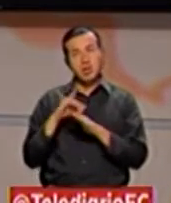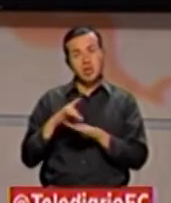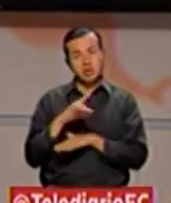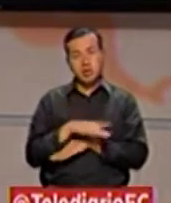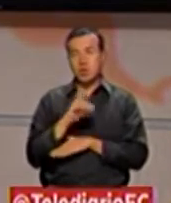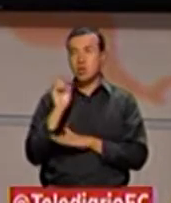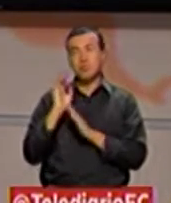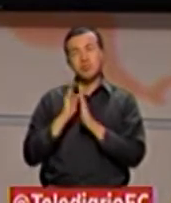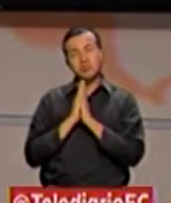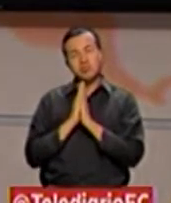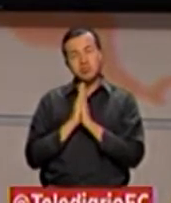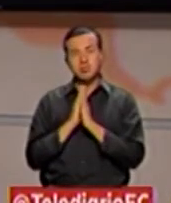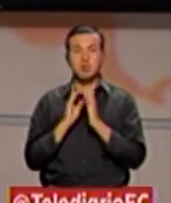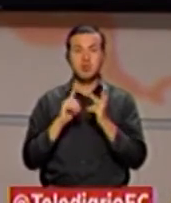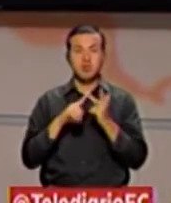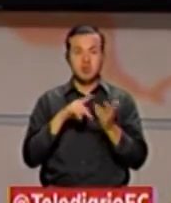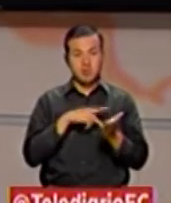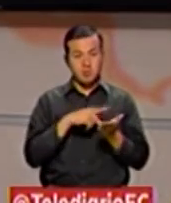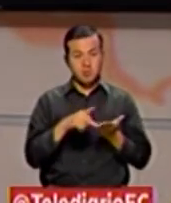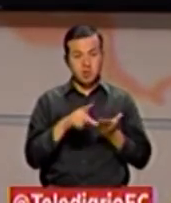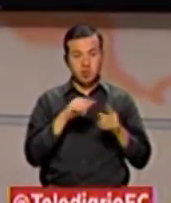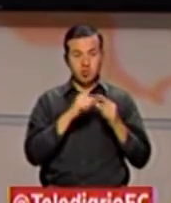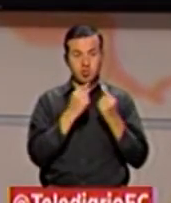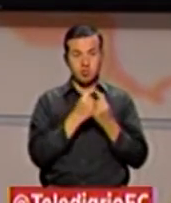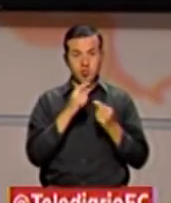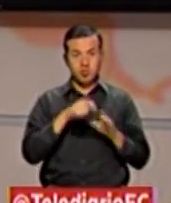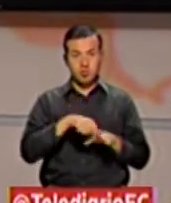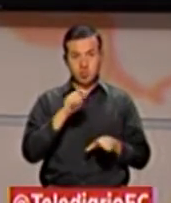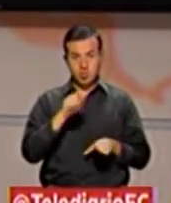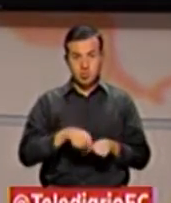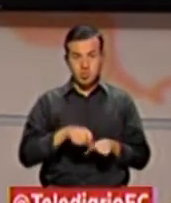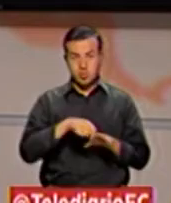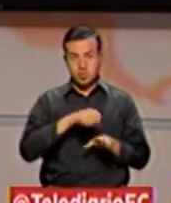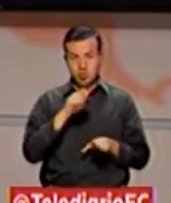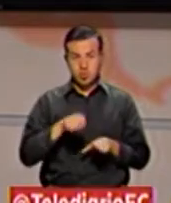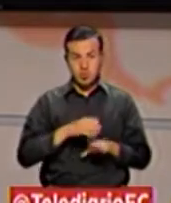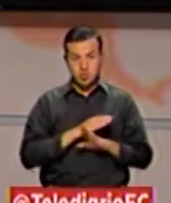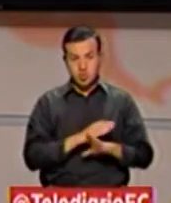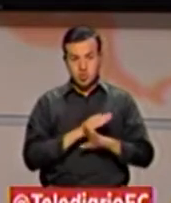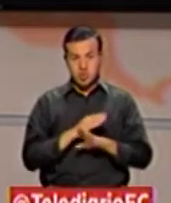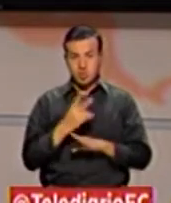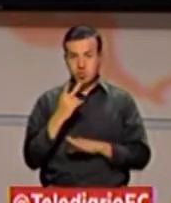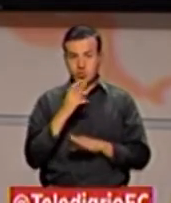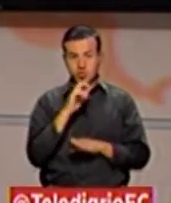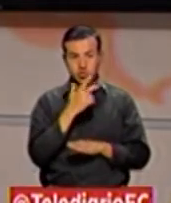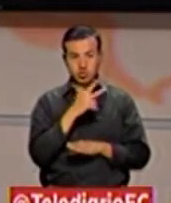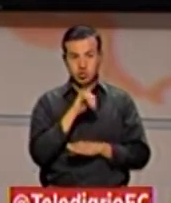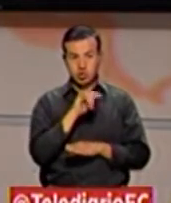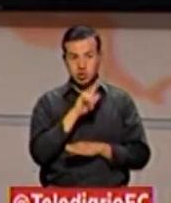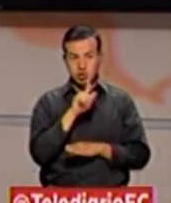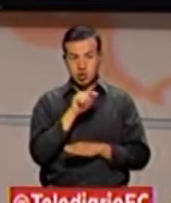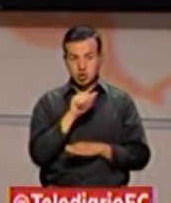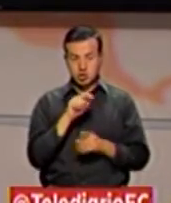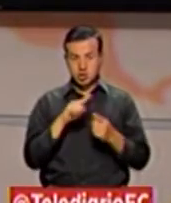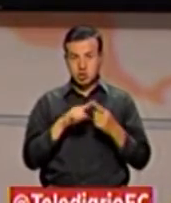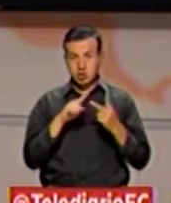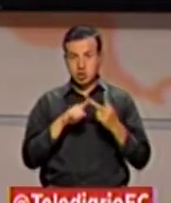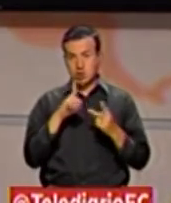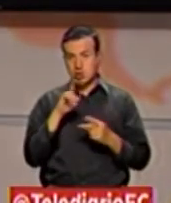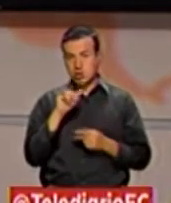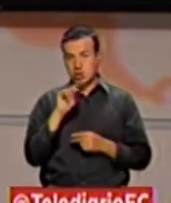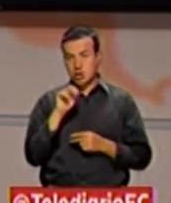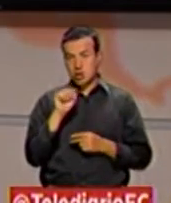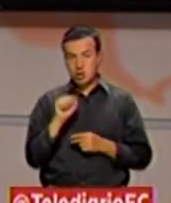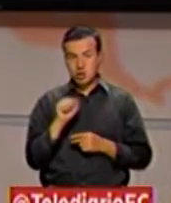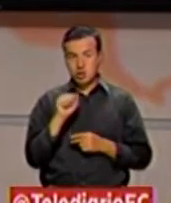abandone, los pagos a un estudio jurídico en Colombia para que se defienda a los señores Chicaiza y la señora Diana Falcón